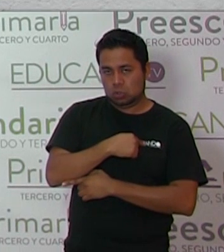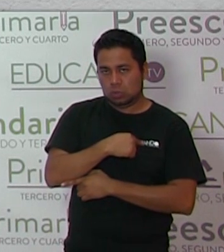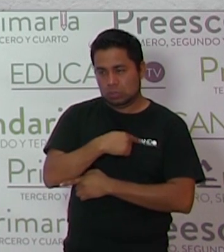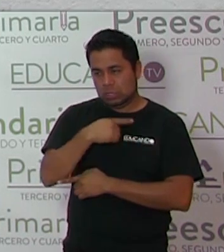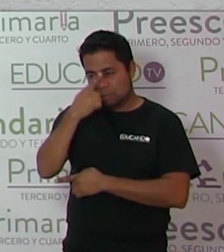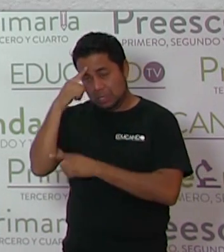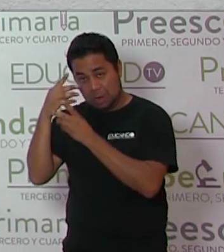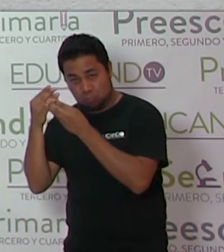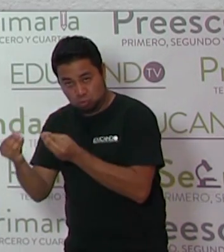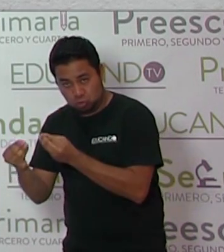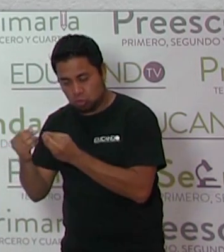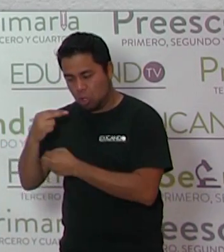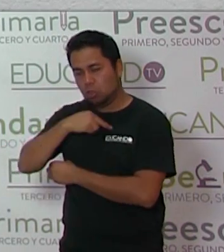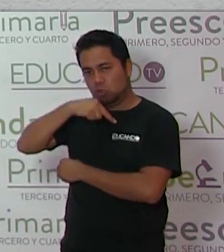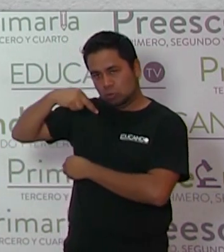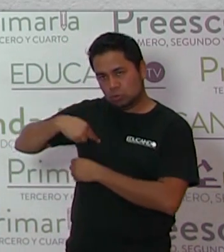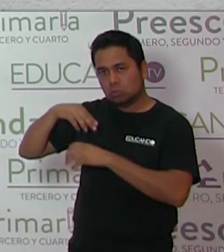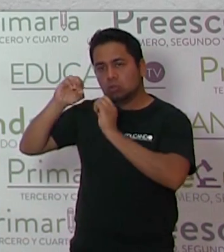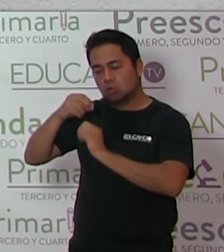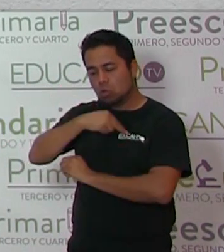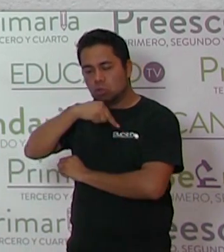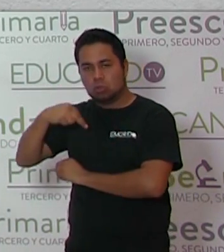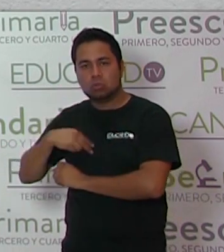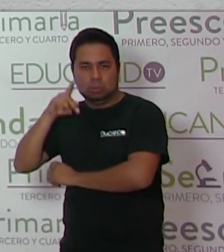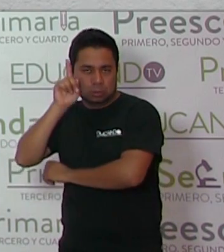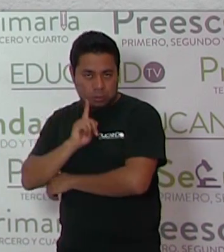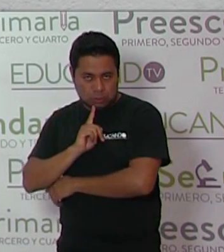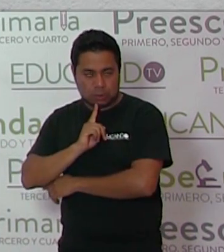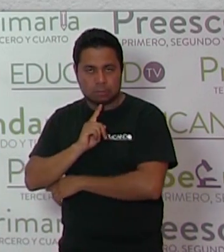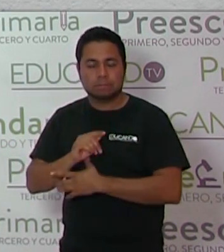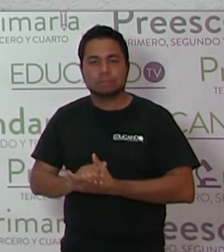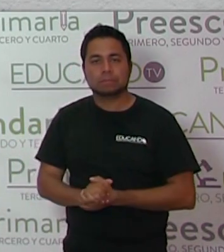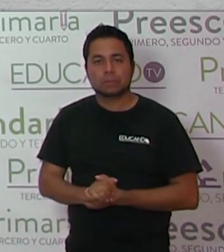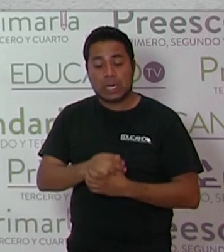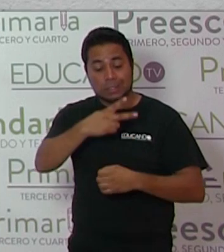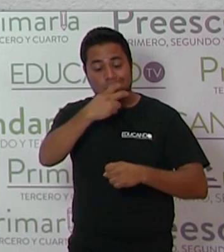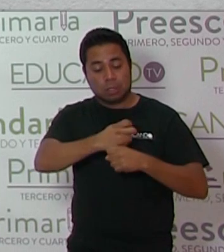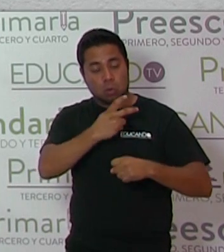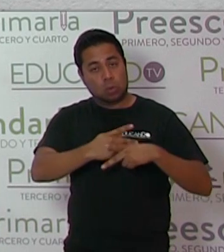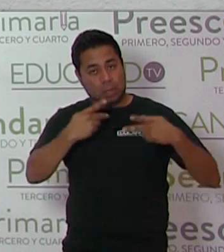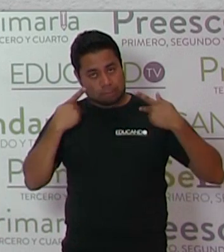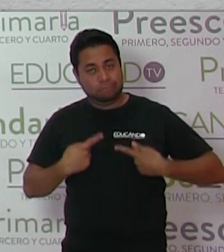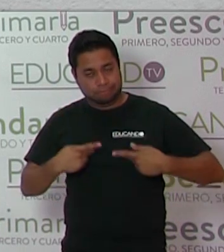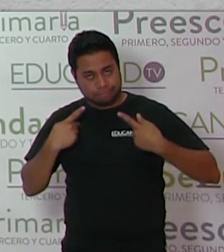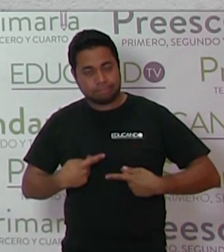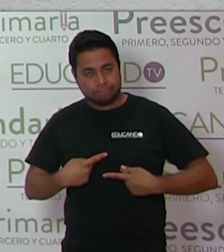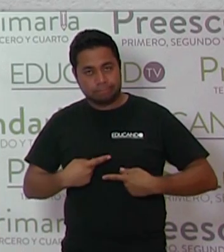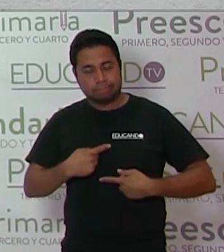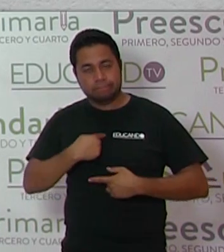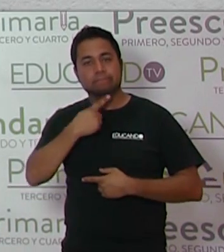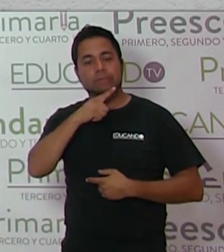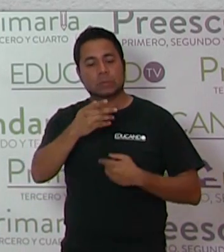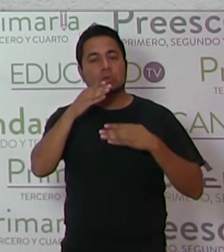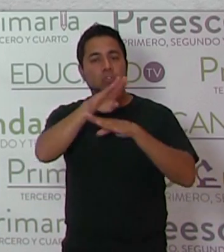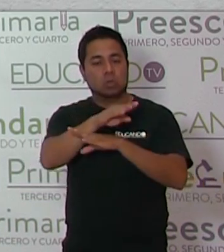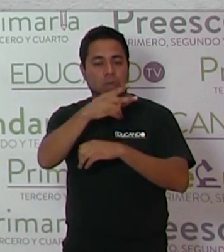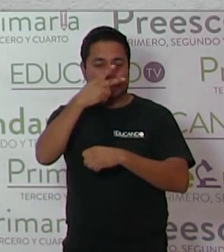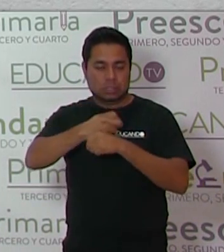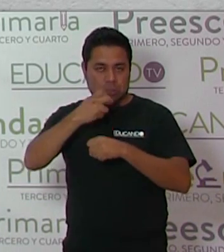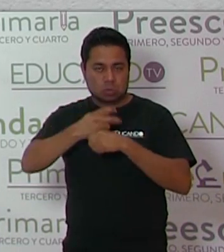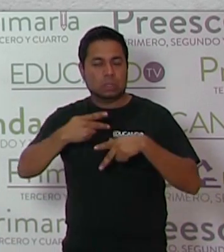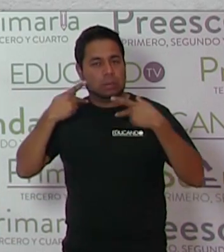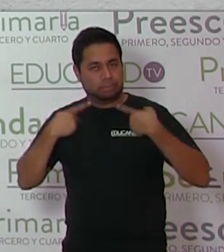y en plural nosotros o nosotras. En segunda persona, cuando estamos hablando de la